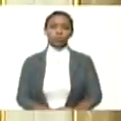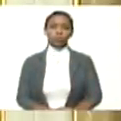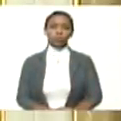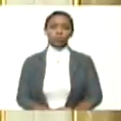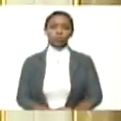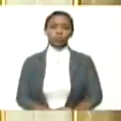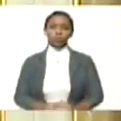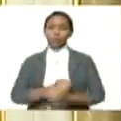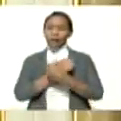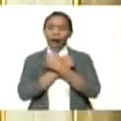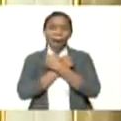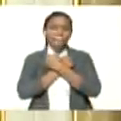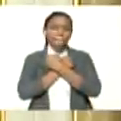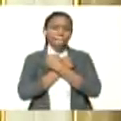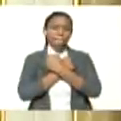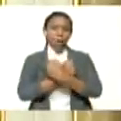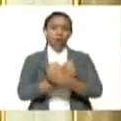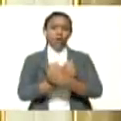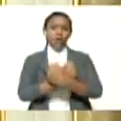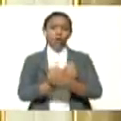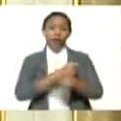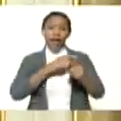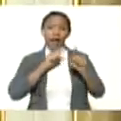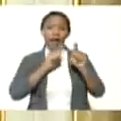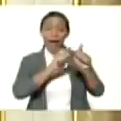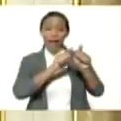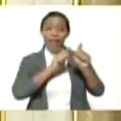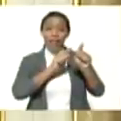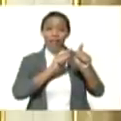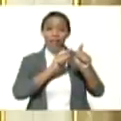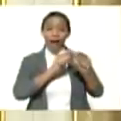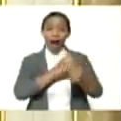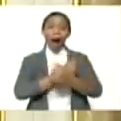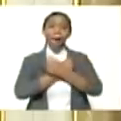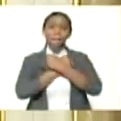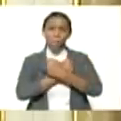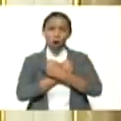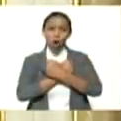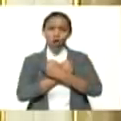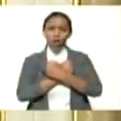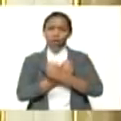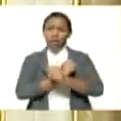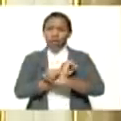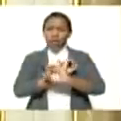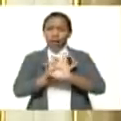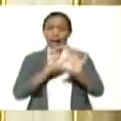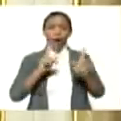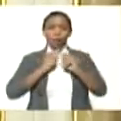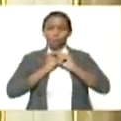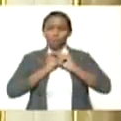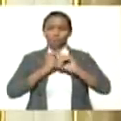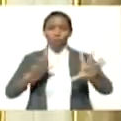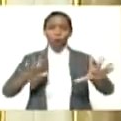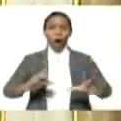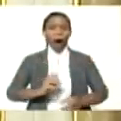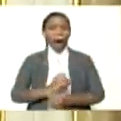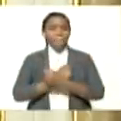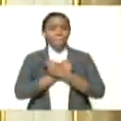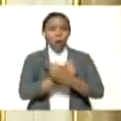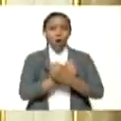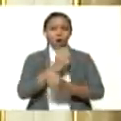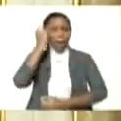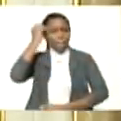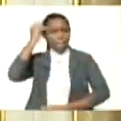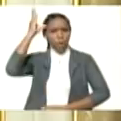El amor, ese, el amor que es puro y que se multiplica y que es capaz